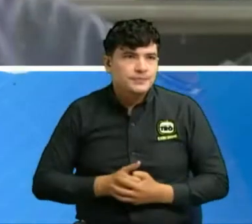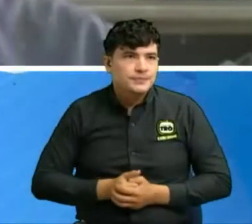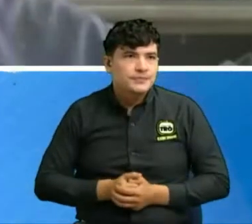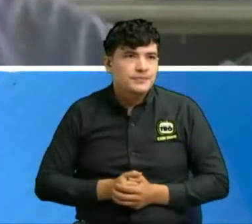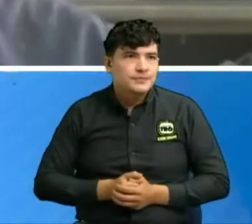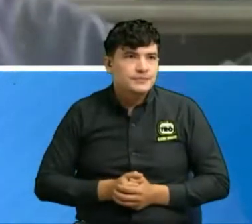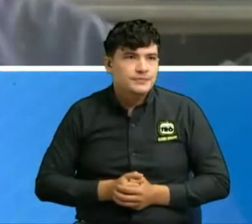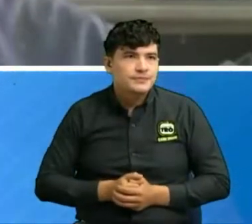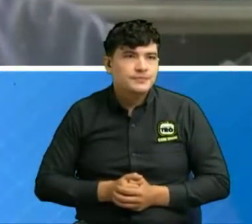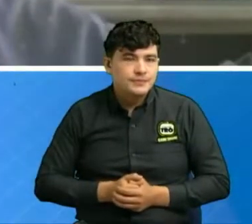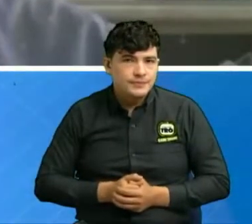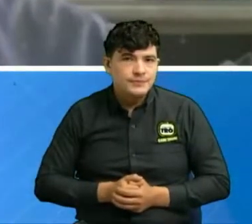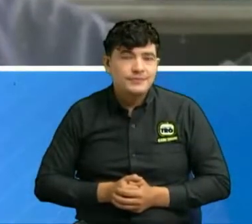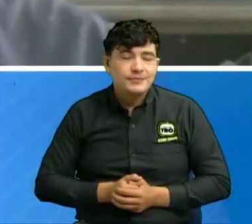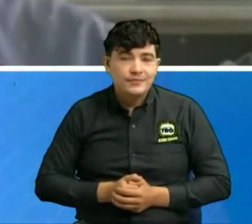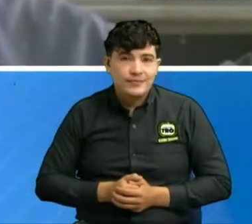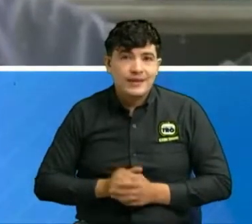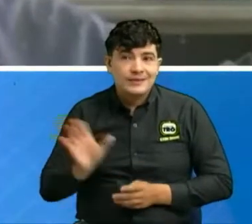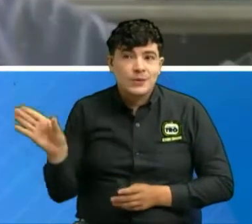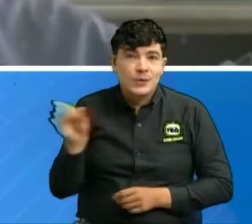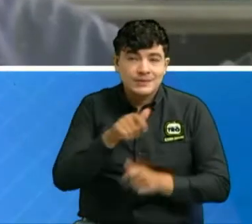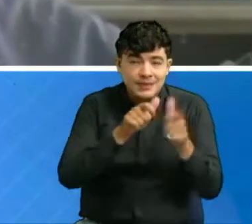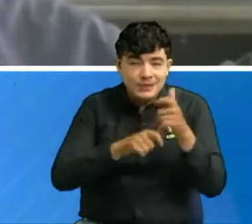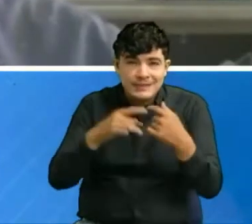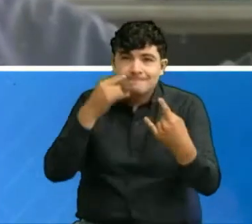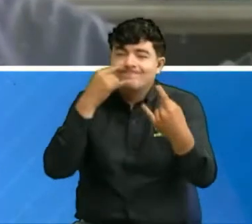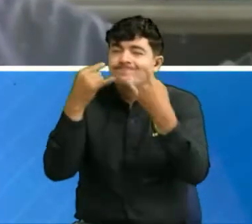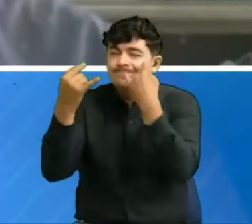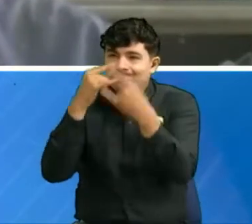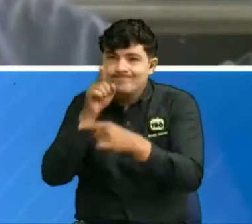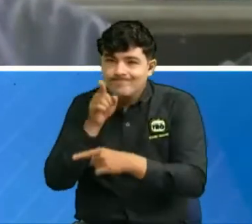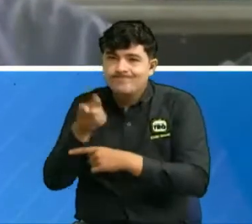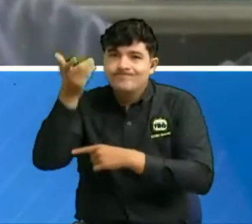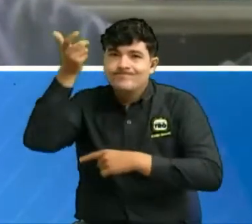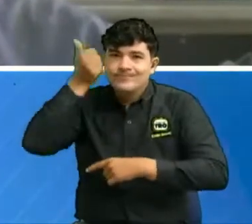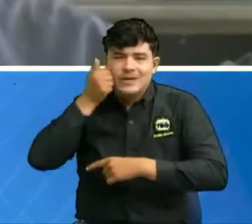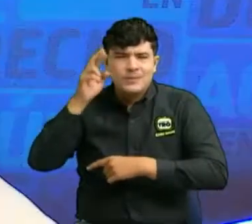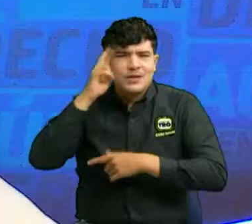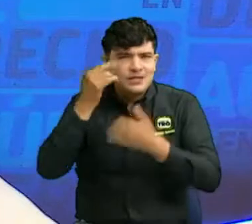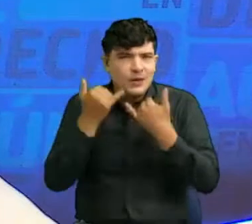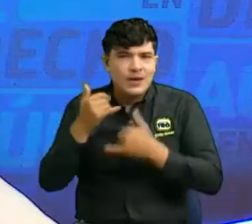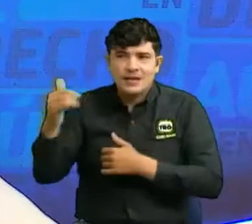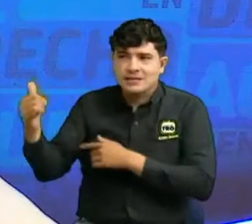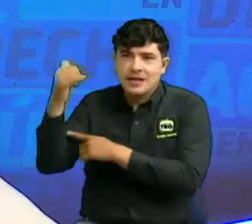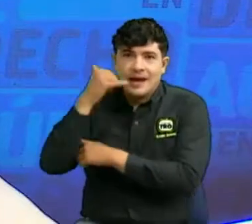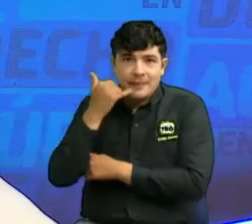Hoy le interesa. Así es, doctora Marlene, y por eso a esta hora de la tarde se comunican con nosotros a través del